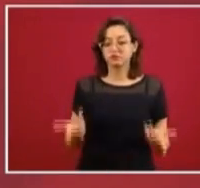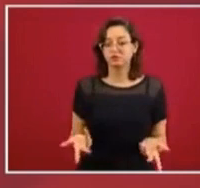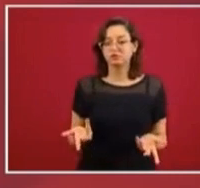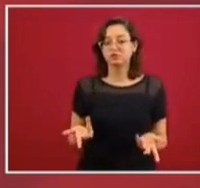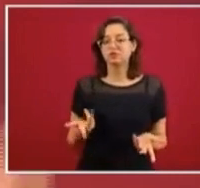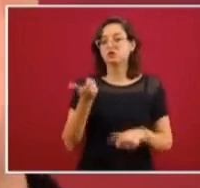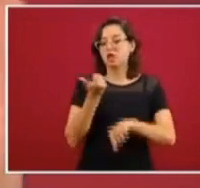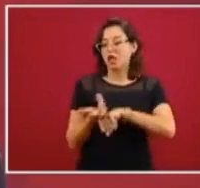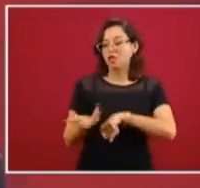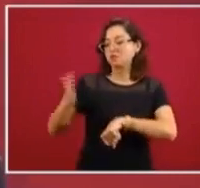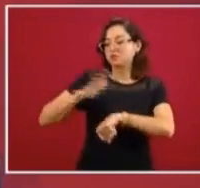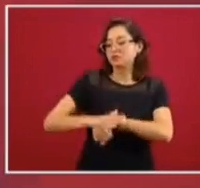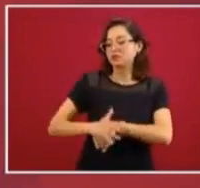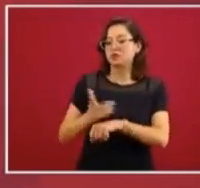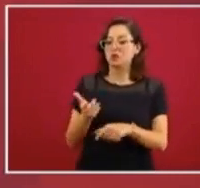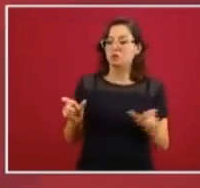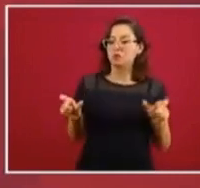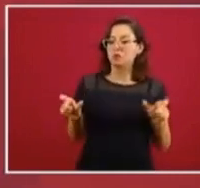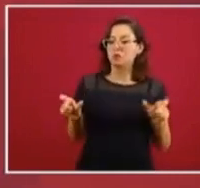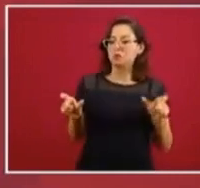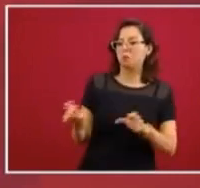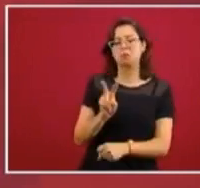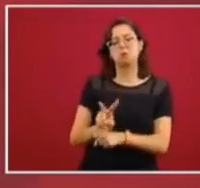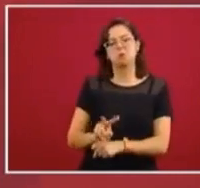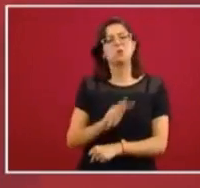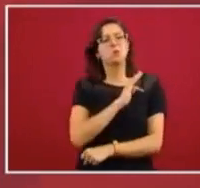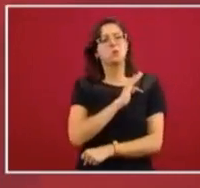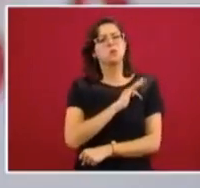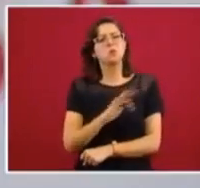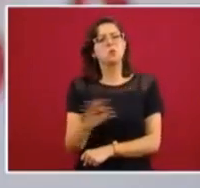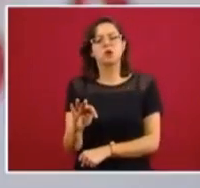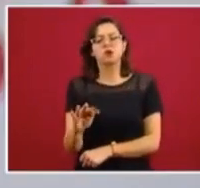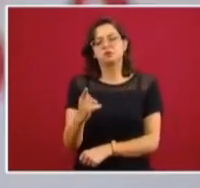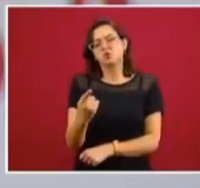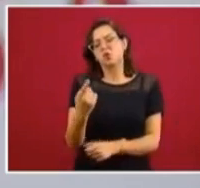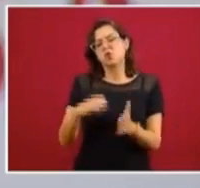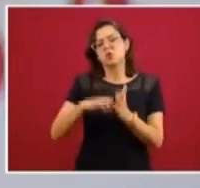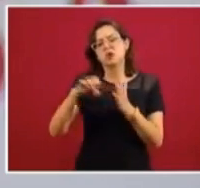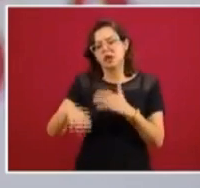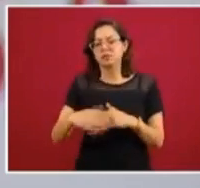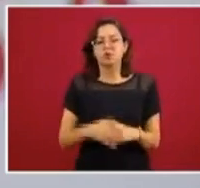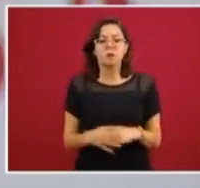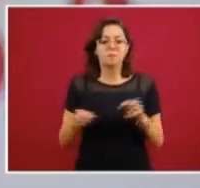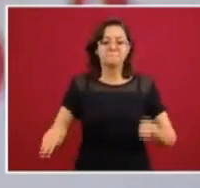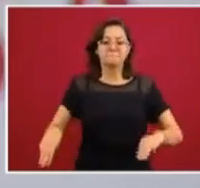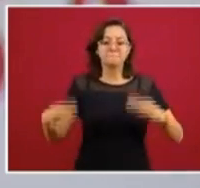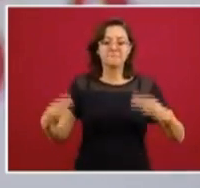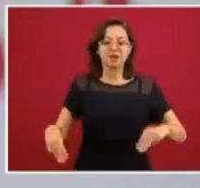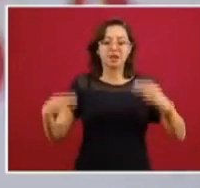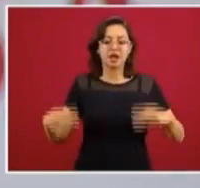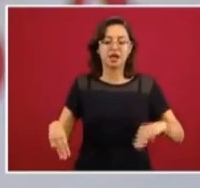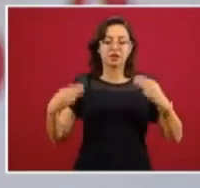disposiciones administrativas. Le pongo otro ejemplo hipotético, pero es muy cercano a la realidad. Mercados públicos. Los